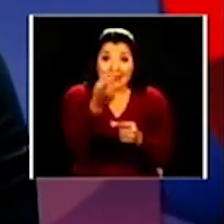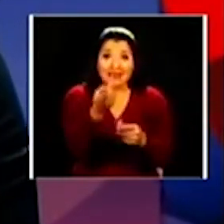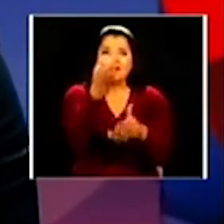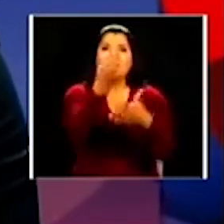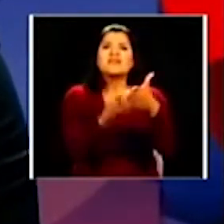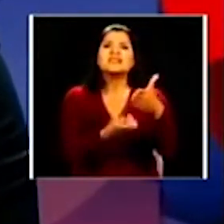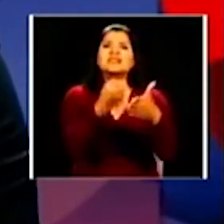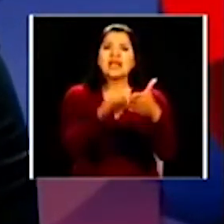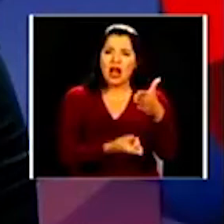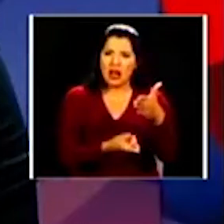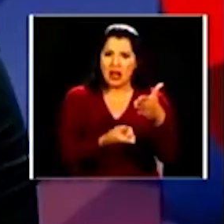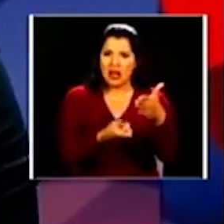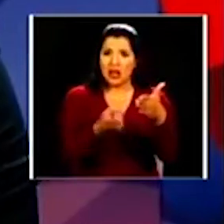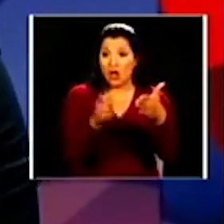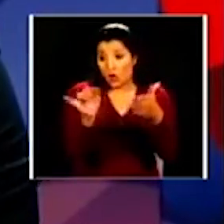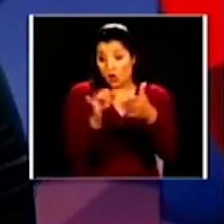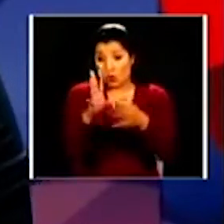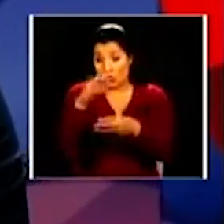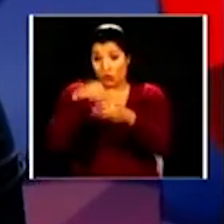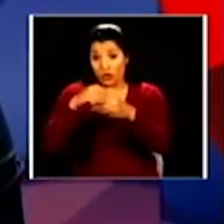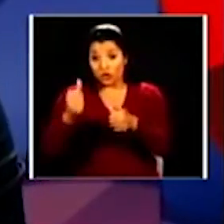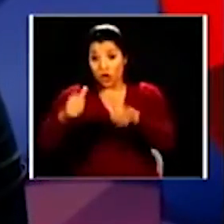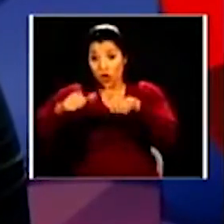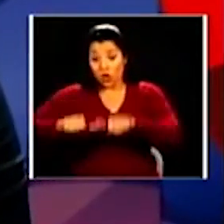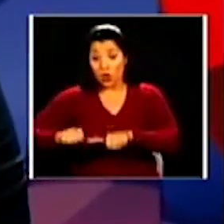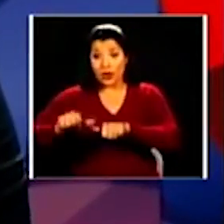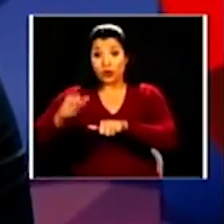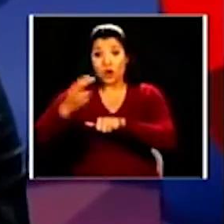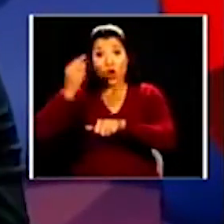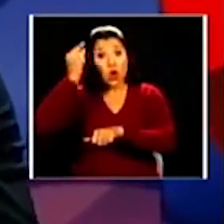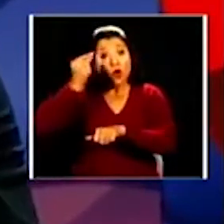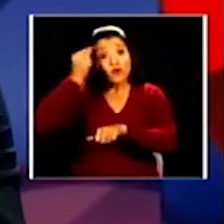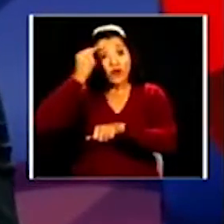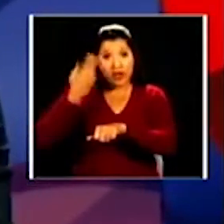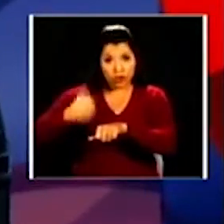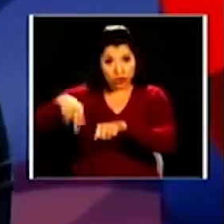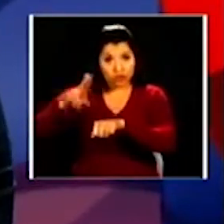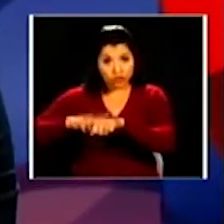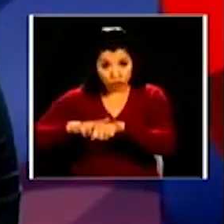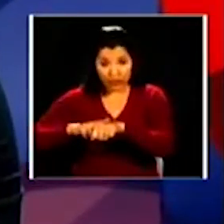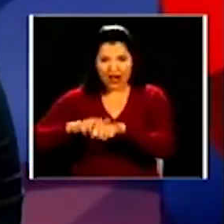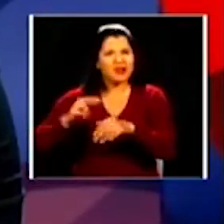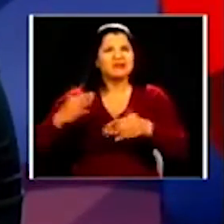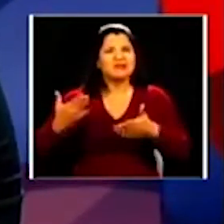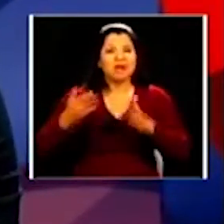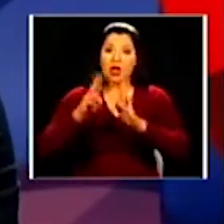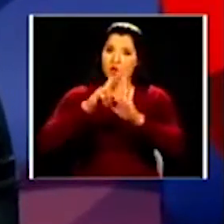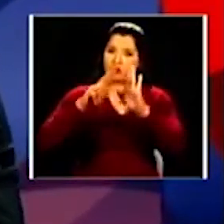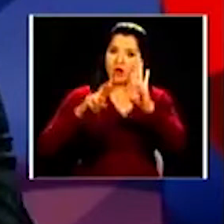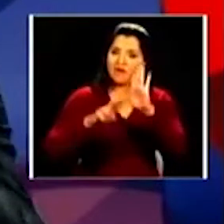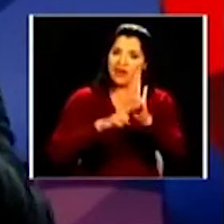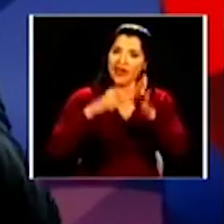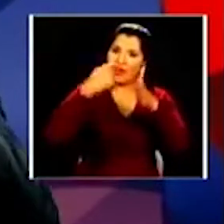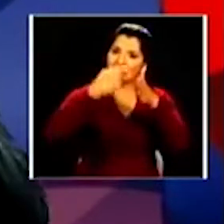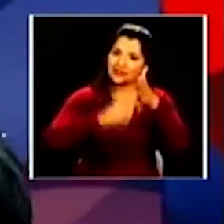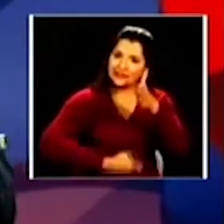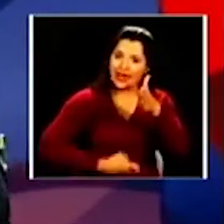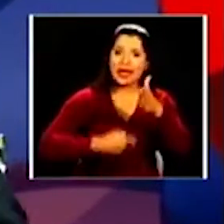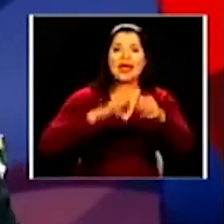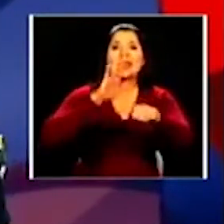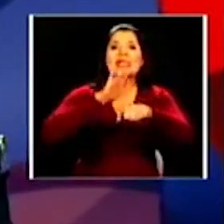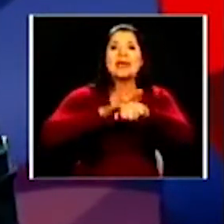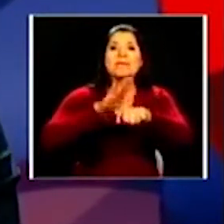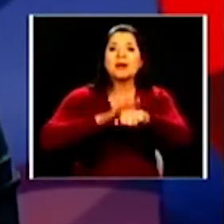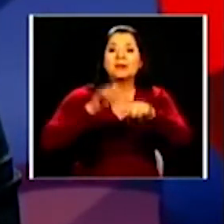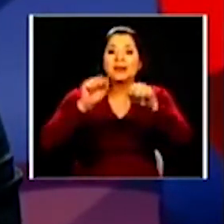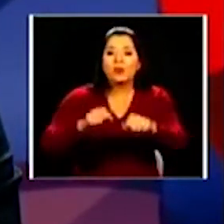están como parte del acuerdo de gobierno nacional que hemos hecho en materia de una regla fiscal que nos permita atenuar el crecimiento